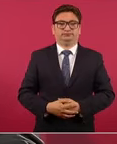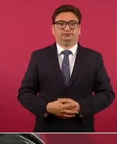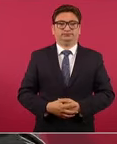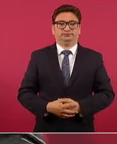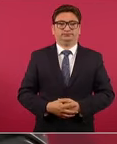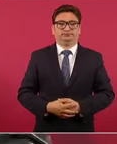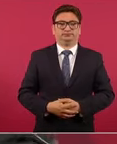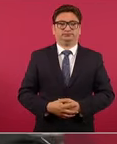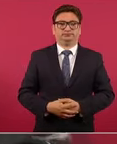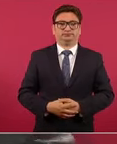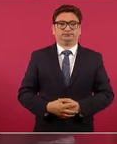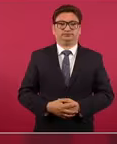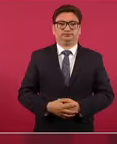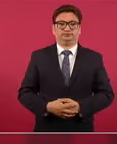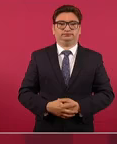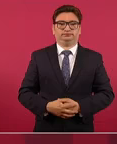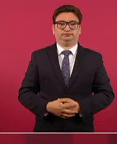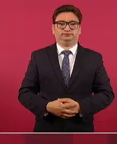una